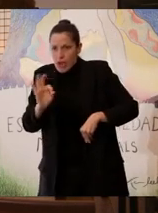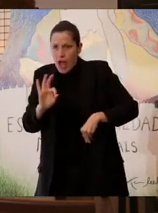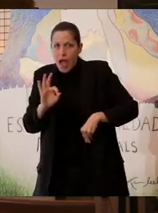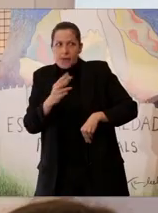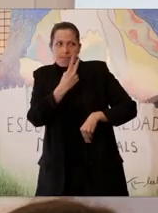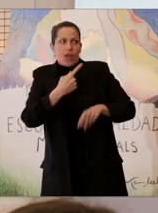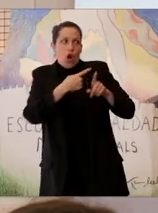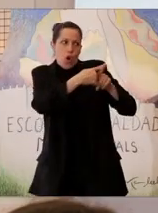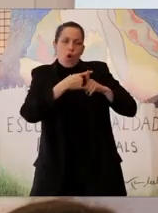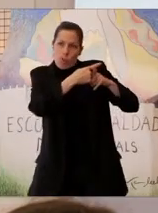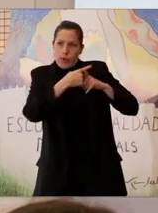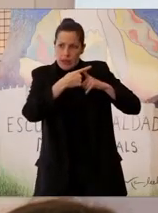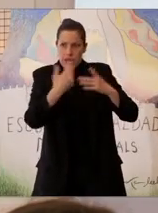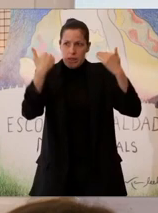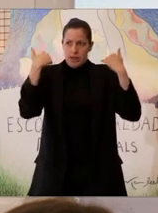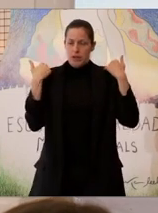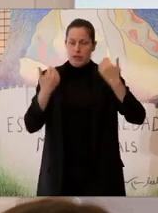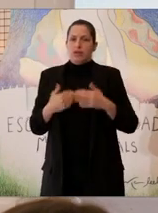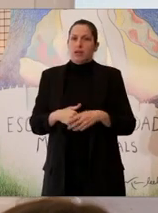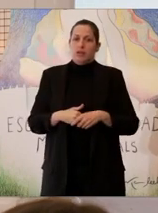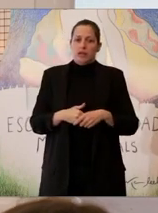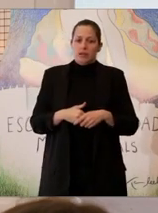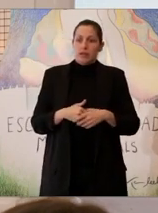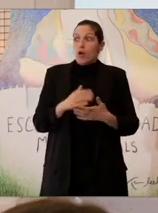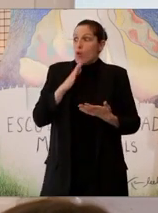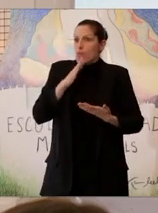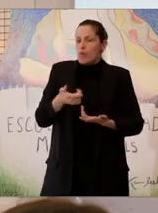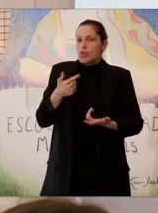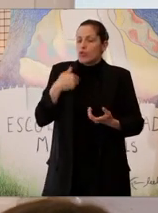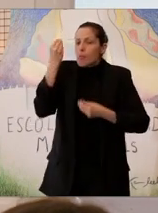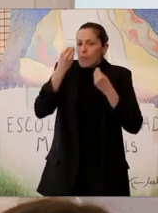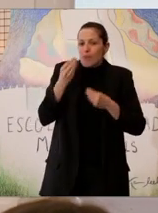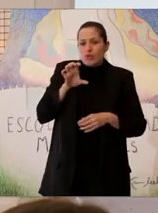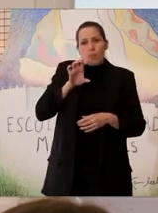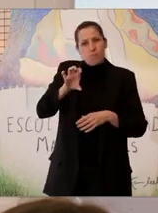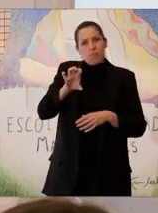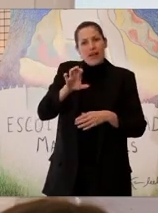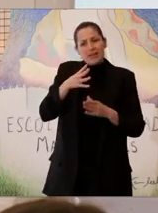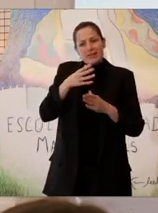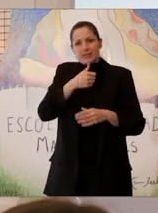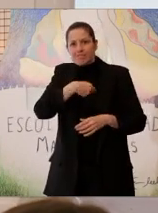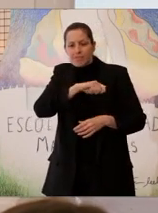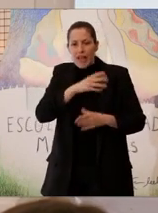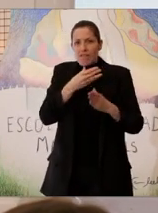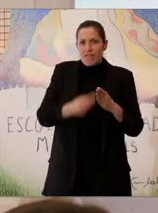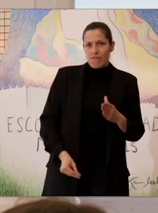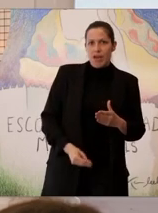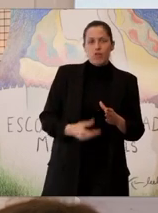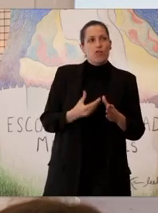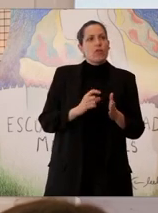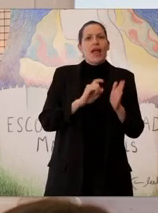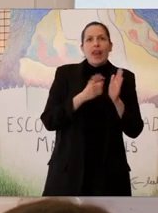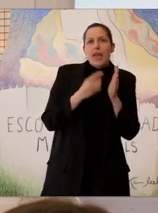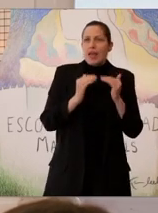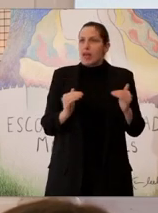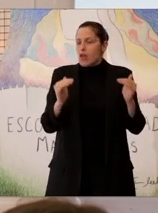manera, y ahí es donde este país ha fallado. Y ha fallado, por ejemplo, en la ley de igualdad, que todos